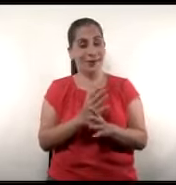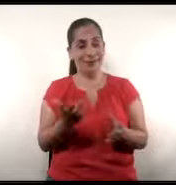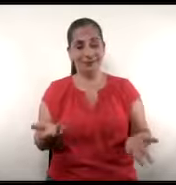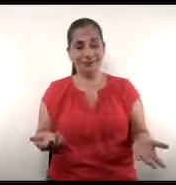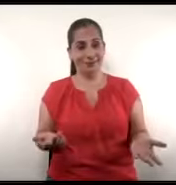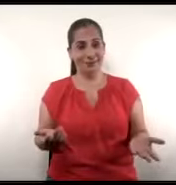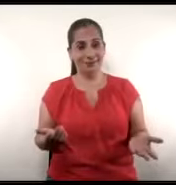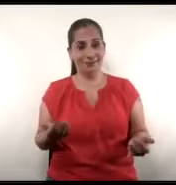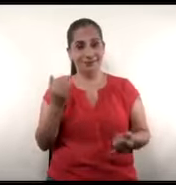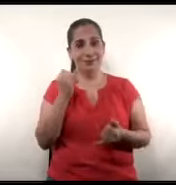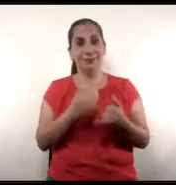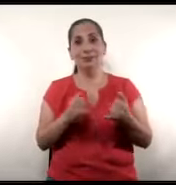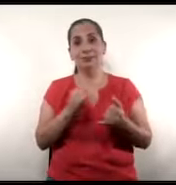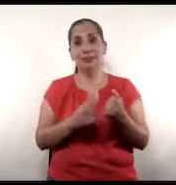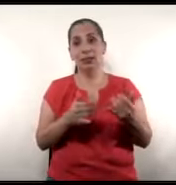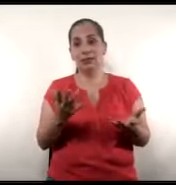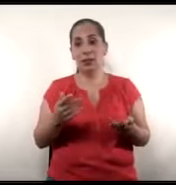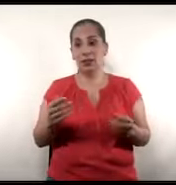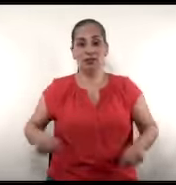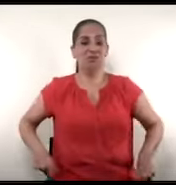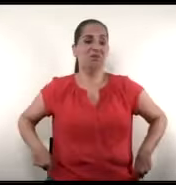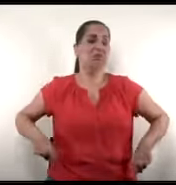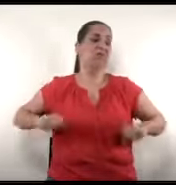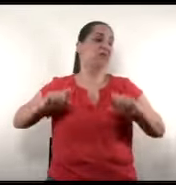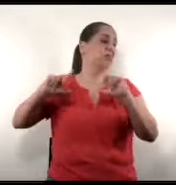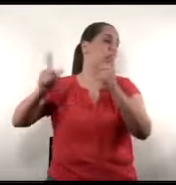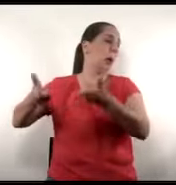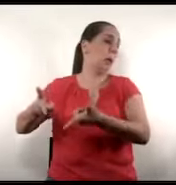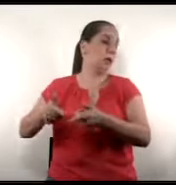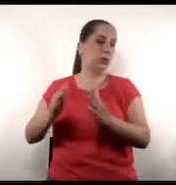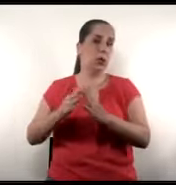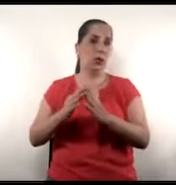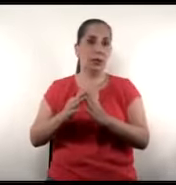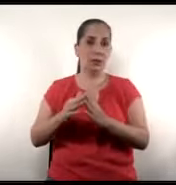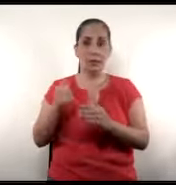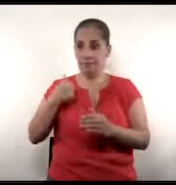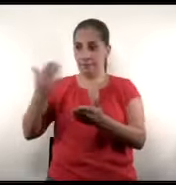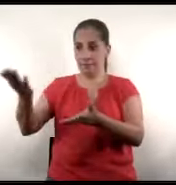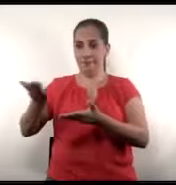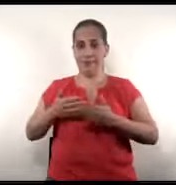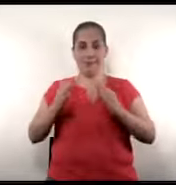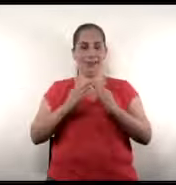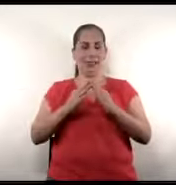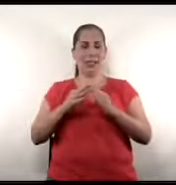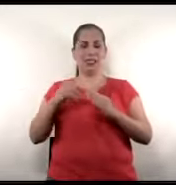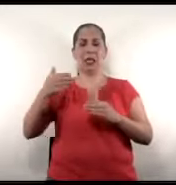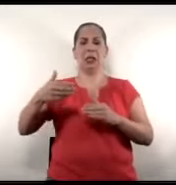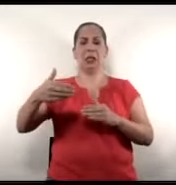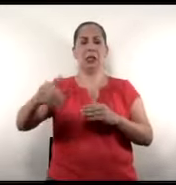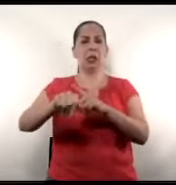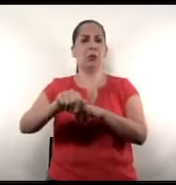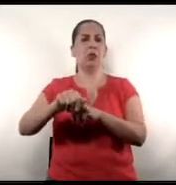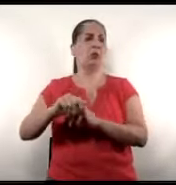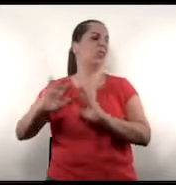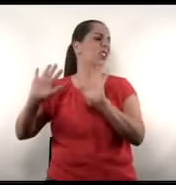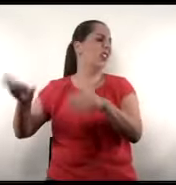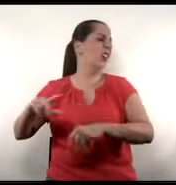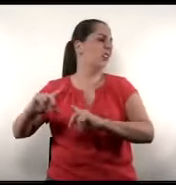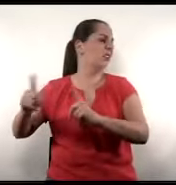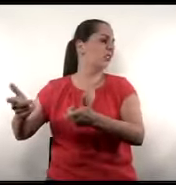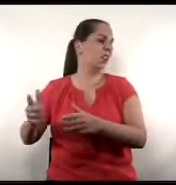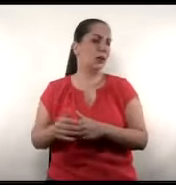que se abandonan las casas, la gente que recibe la casa al poco tiempo la abandona,